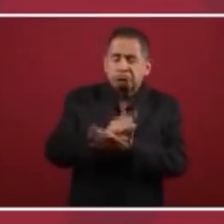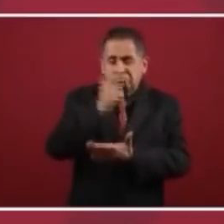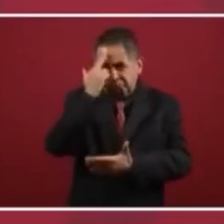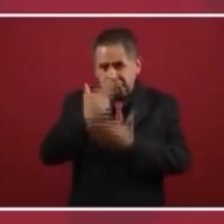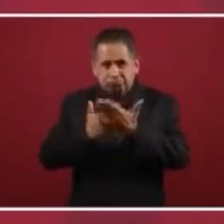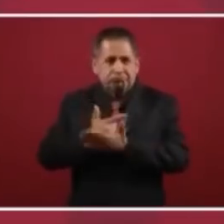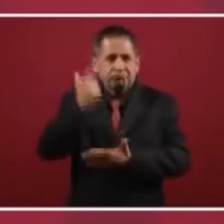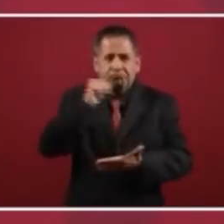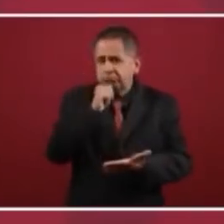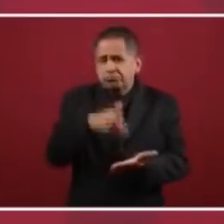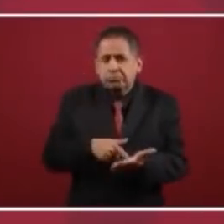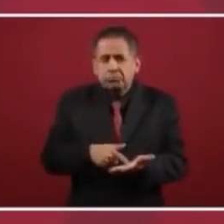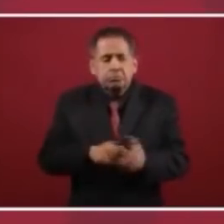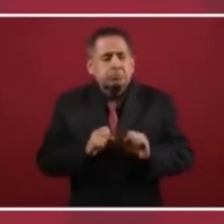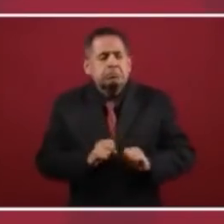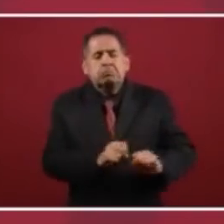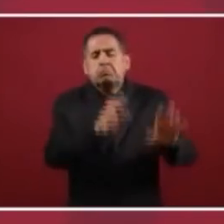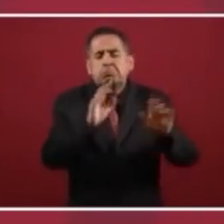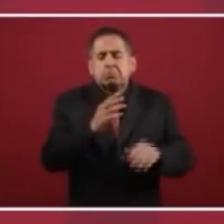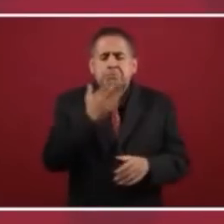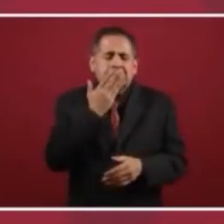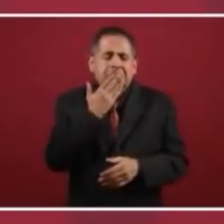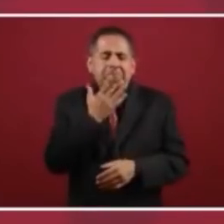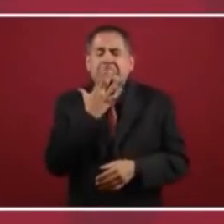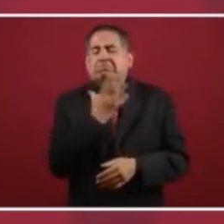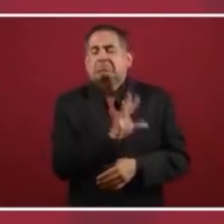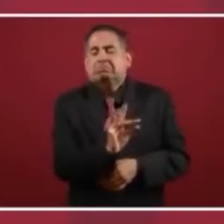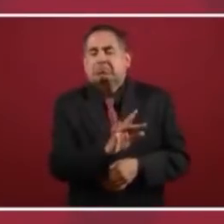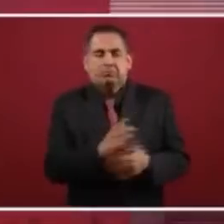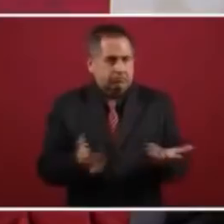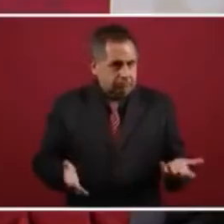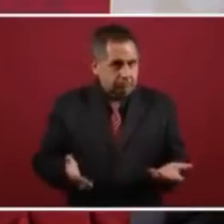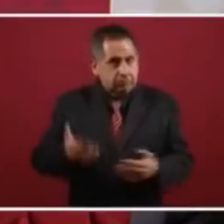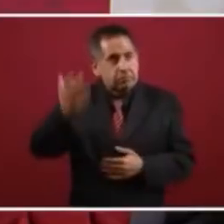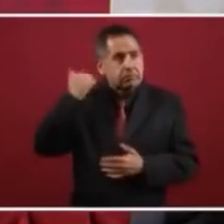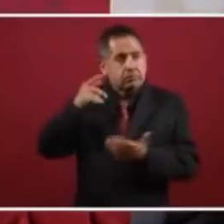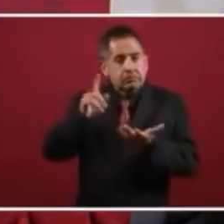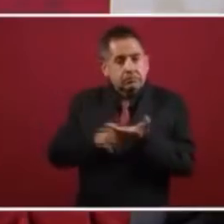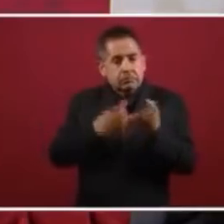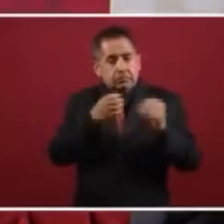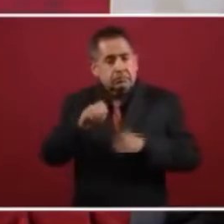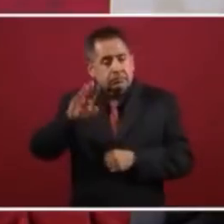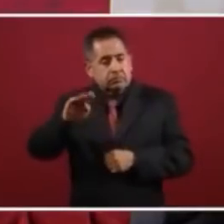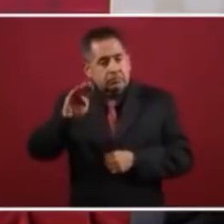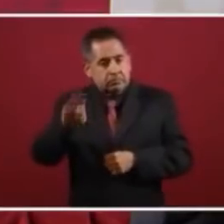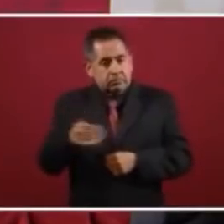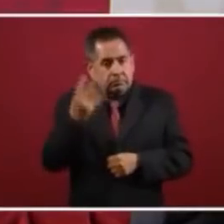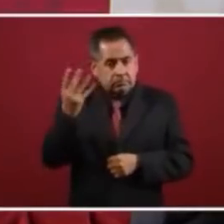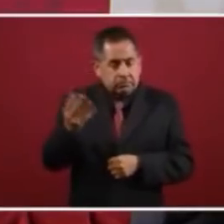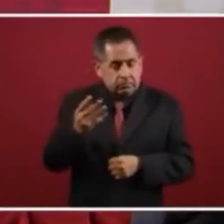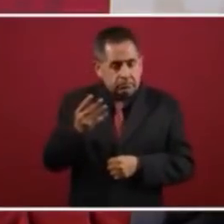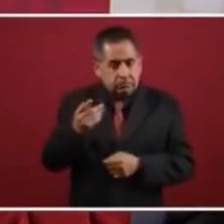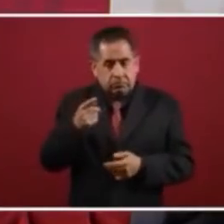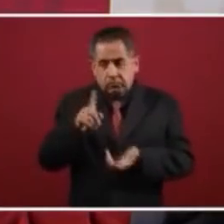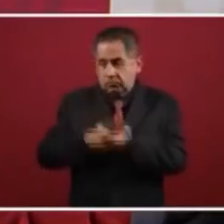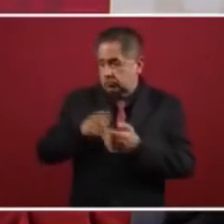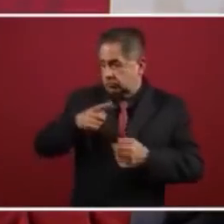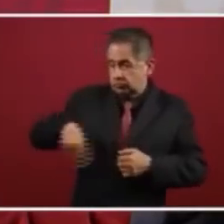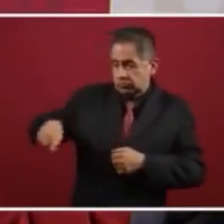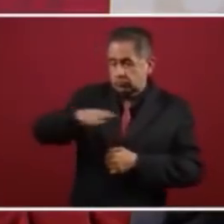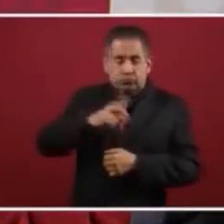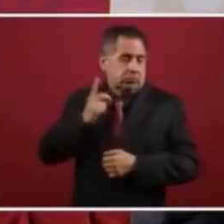¿Qué no se dieron cuenta en 1994 los